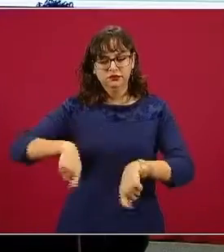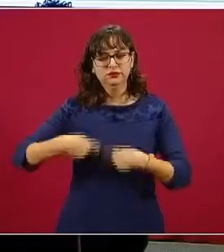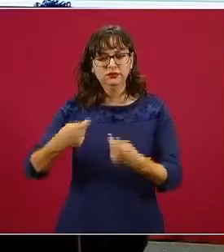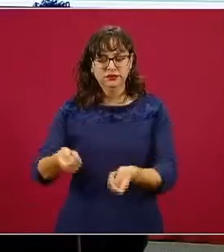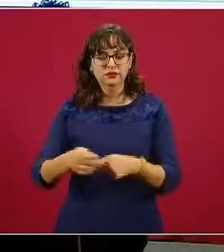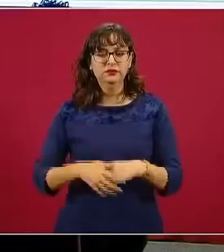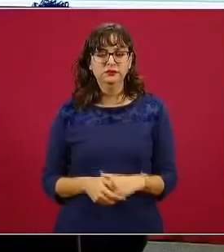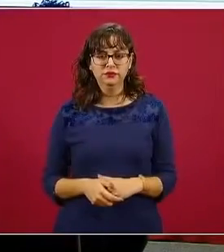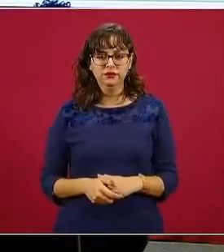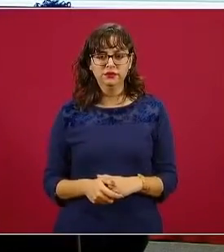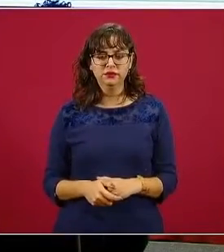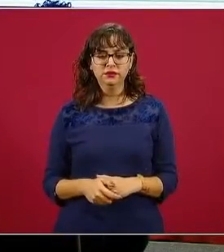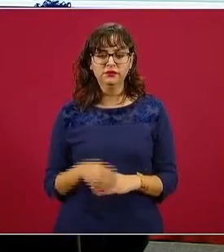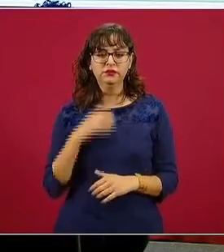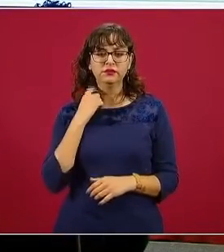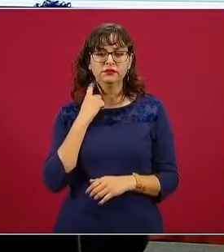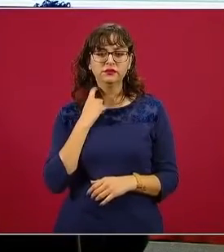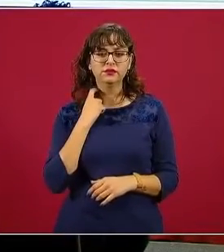dará. La siguiente, por favor.